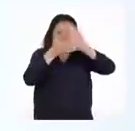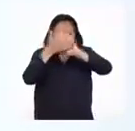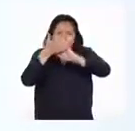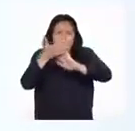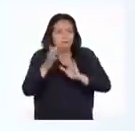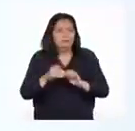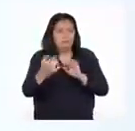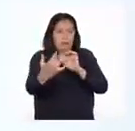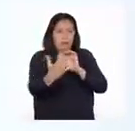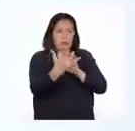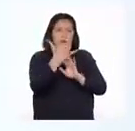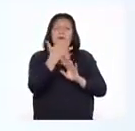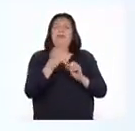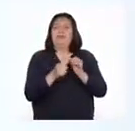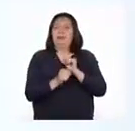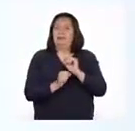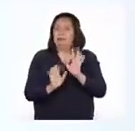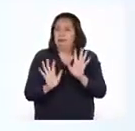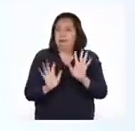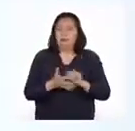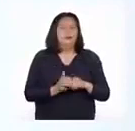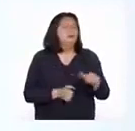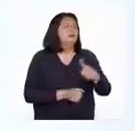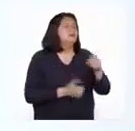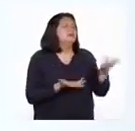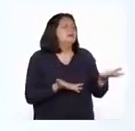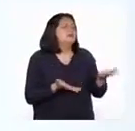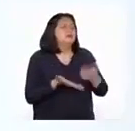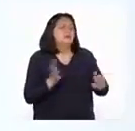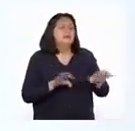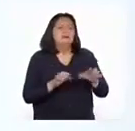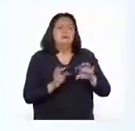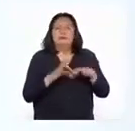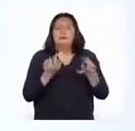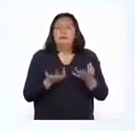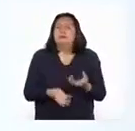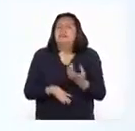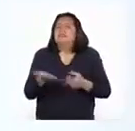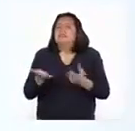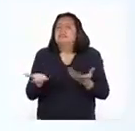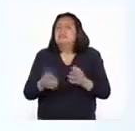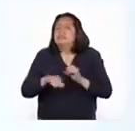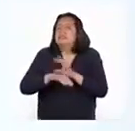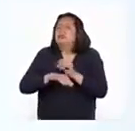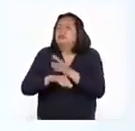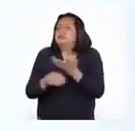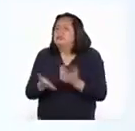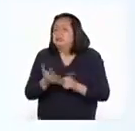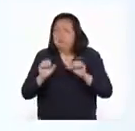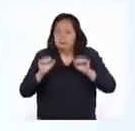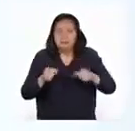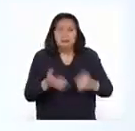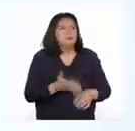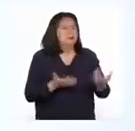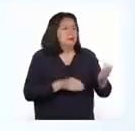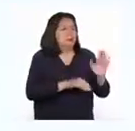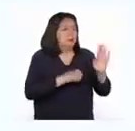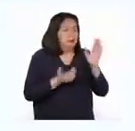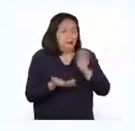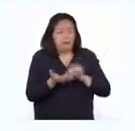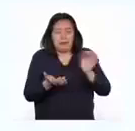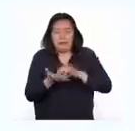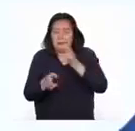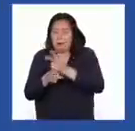frío durante la noche. ¿Qué otras acciones realizan las familias? ¿Cuáles son las recomendaciones para reforzar estas